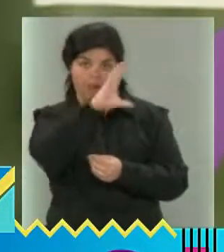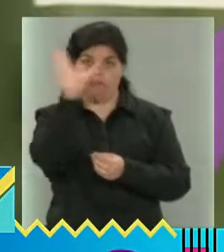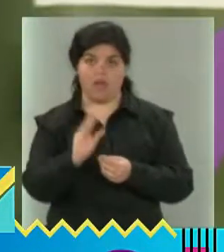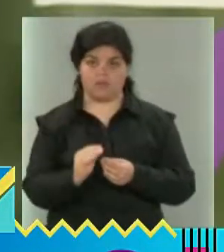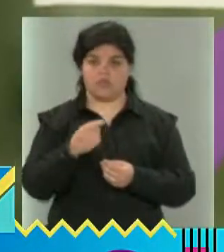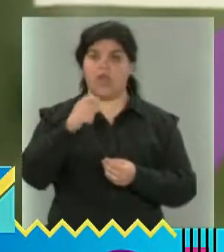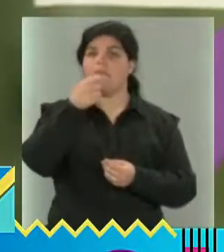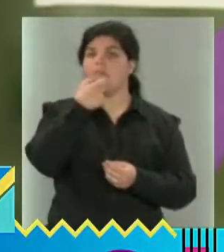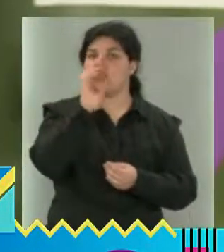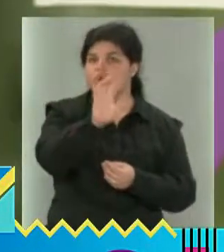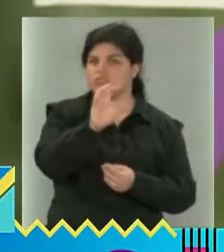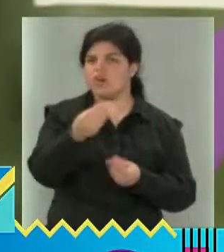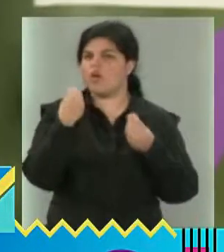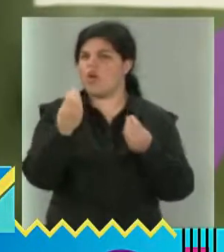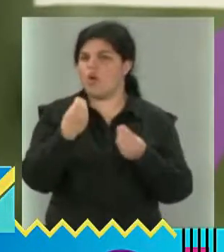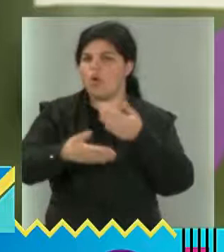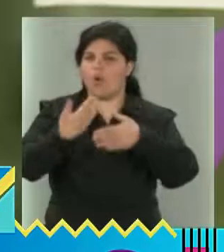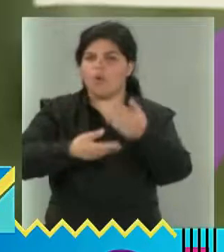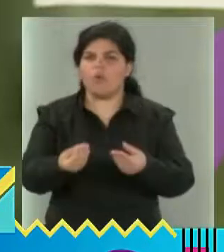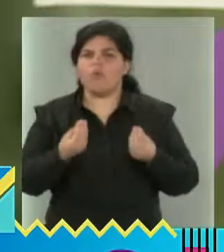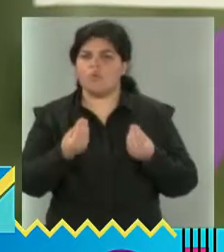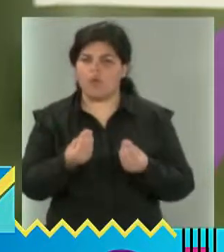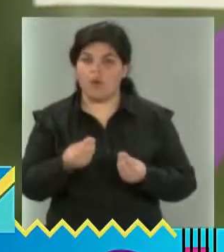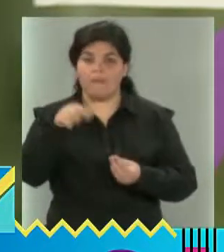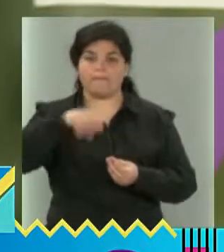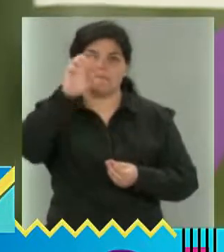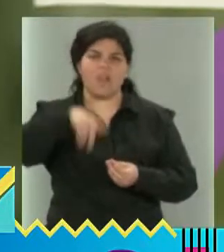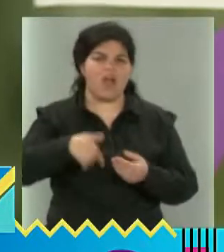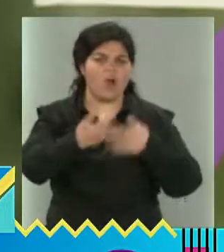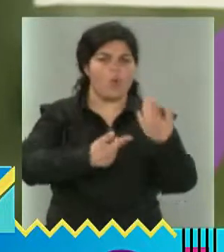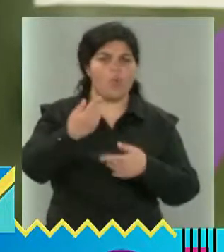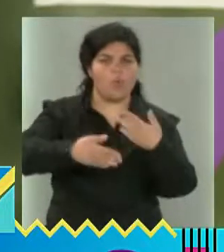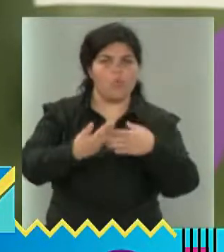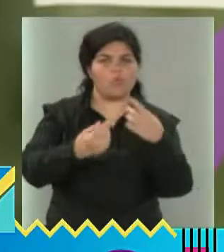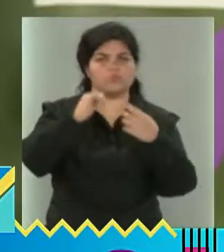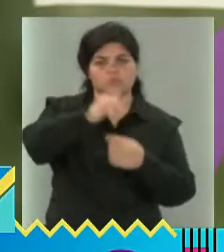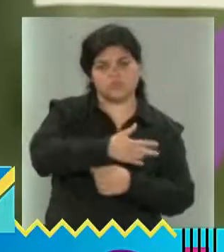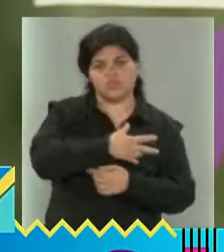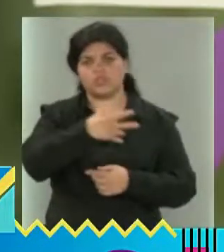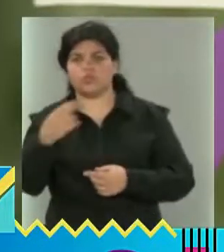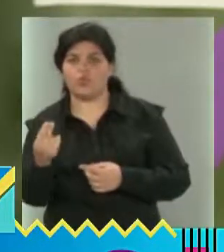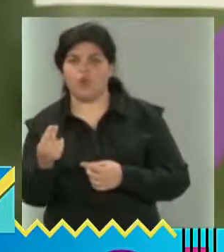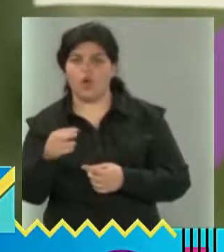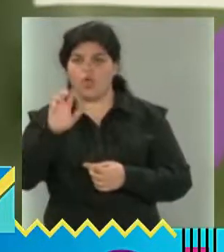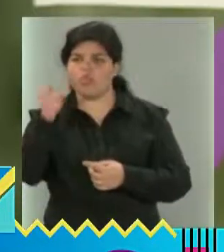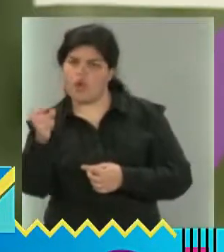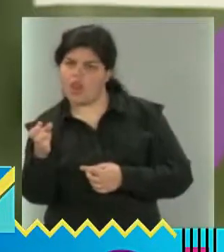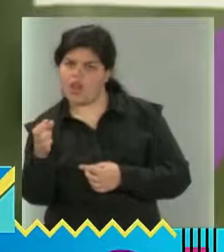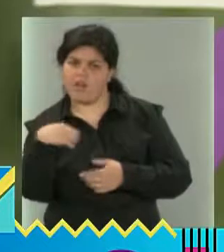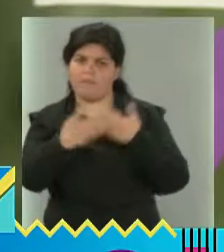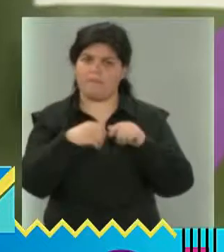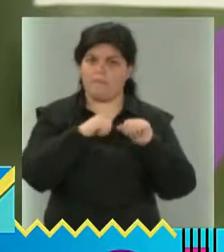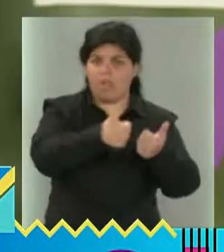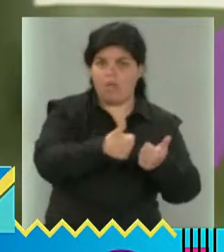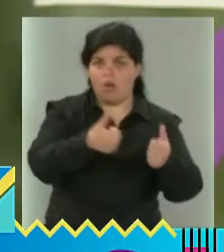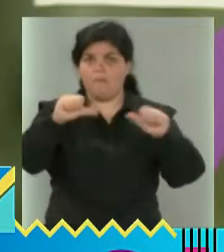de nuestra provincia? ¿Qué políticas se empiezan a aplicar? ¿Cuáles no? ¿Cómo lo afecta, por ejemplo, el precio del dólar? ¿Le afecta para bien o le afecta